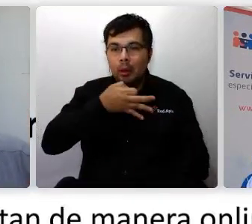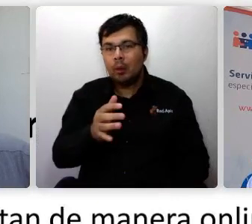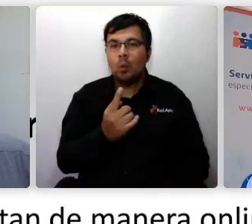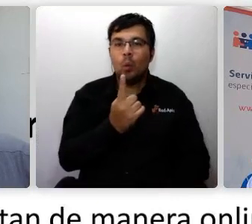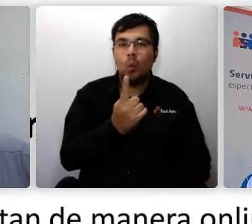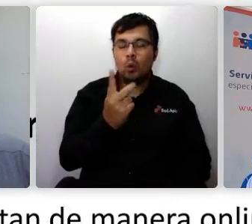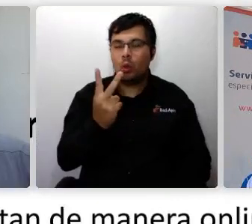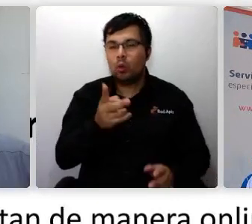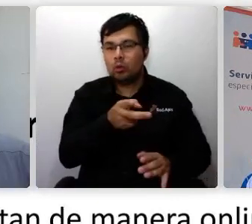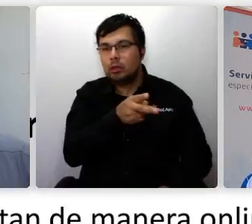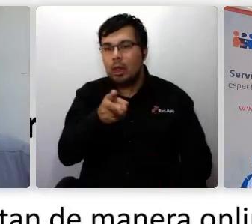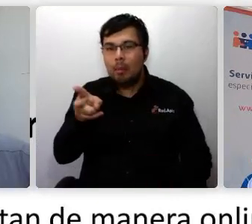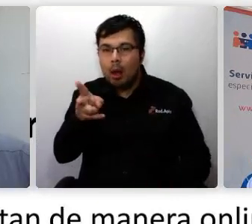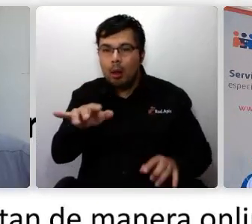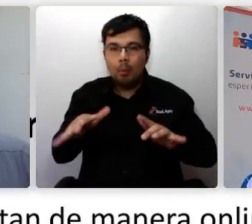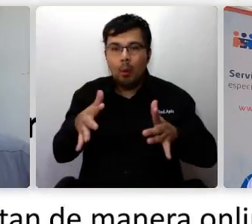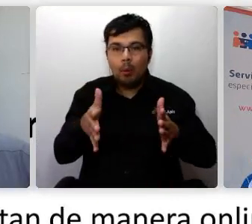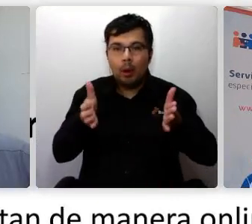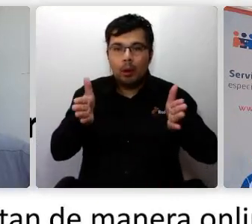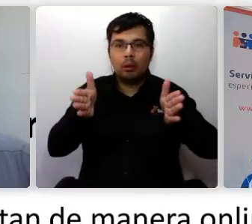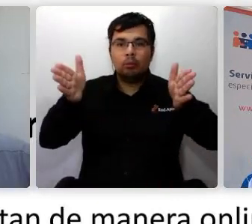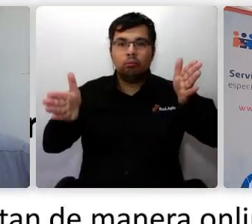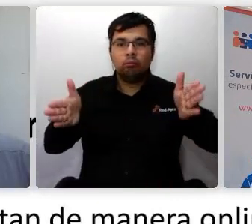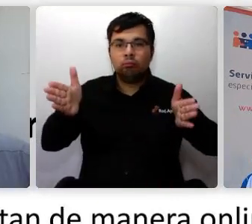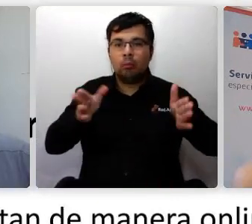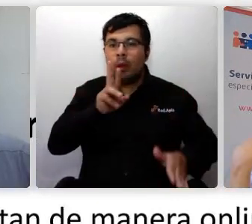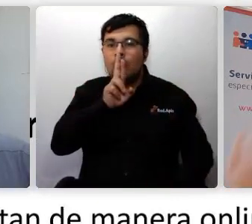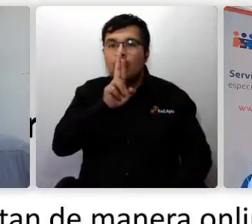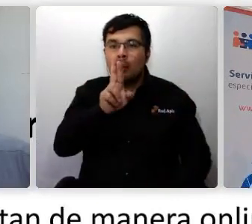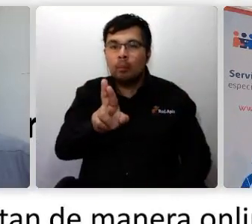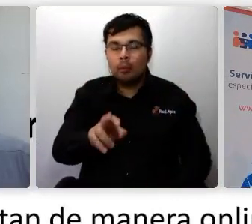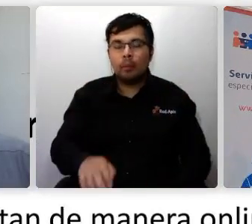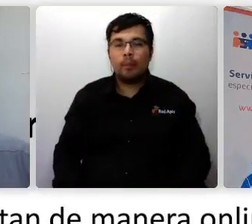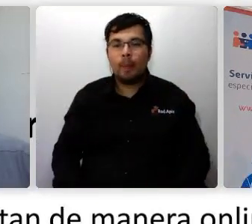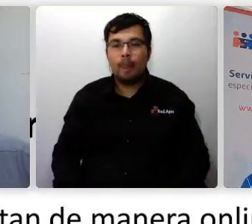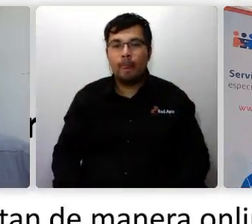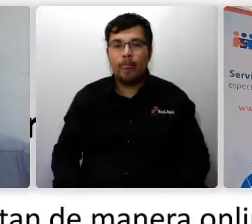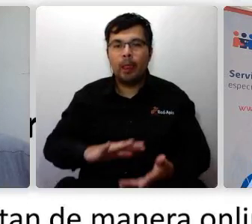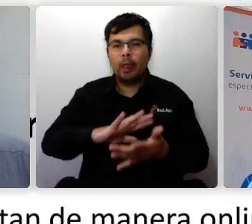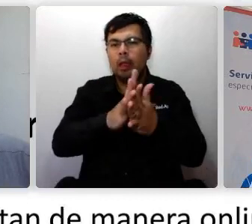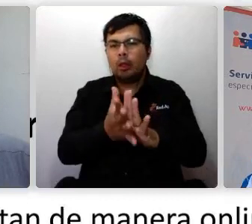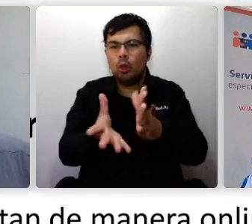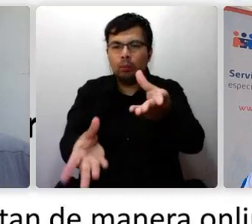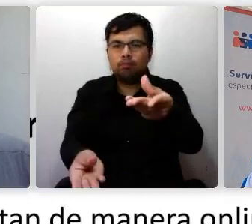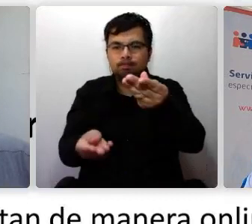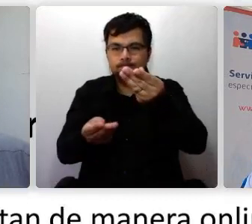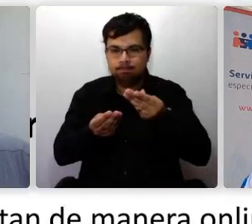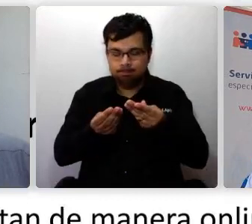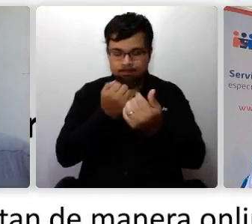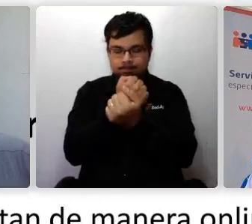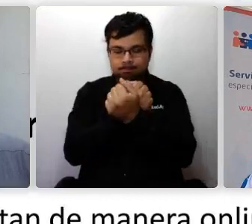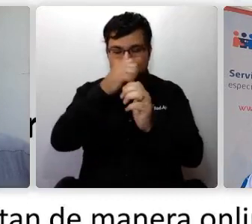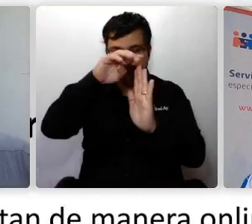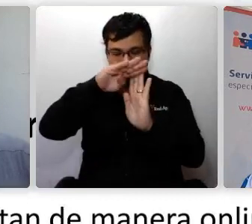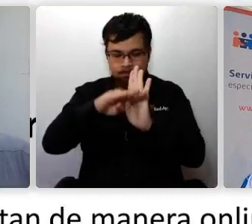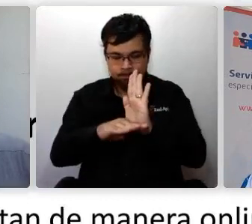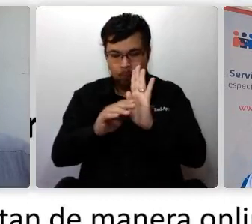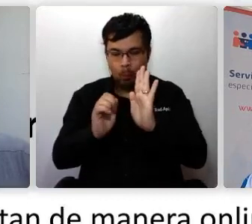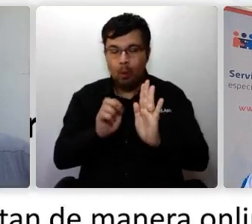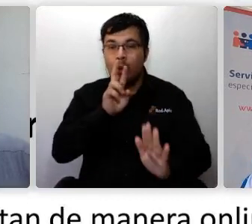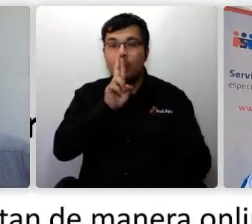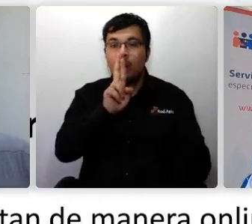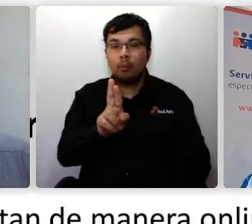Estamos en ese rango de respuesta. Máximo 2 semanas desde que tenemos todos los antecedentes en que podemos dar respuesta. No